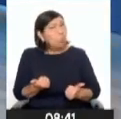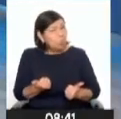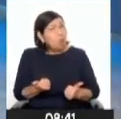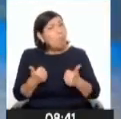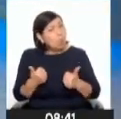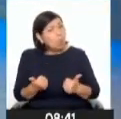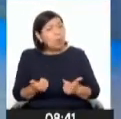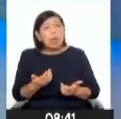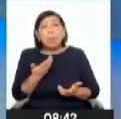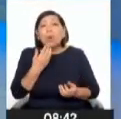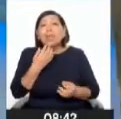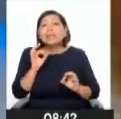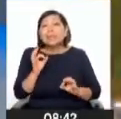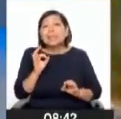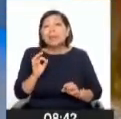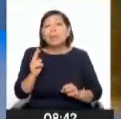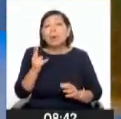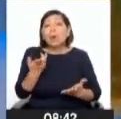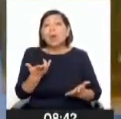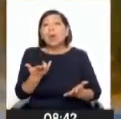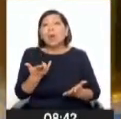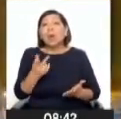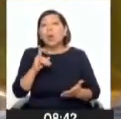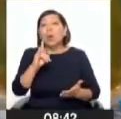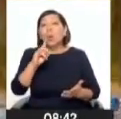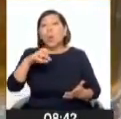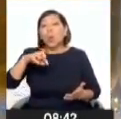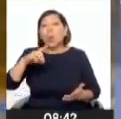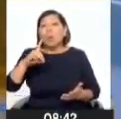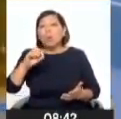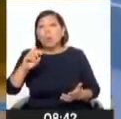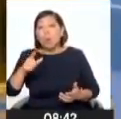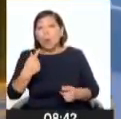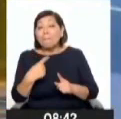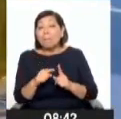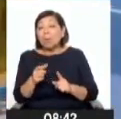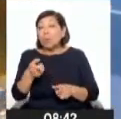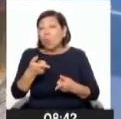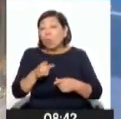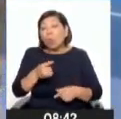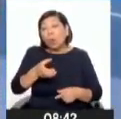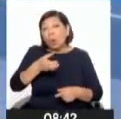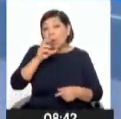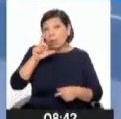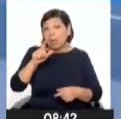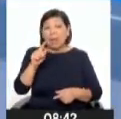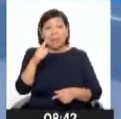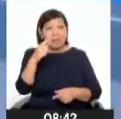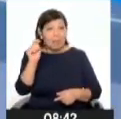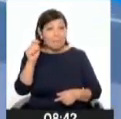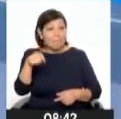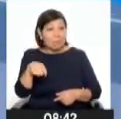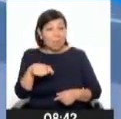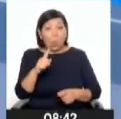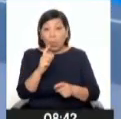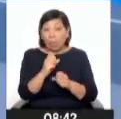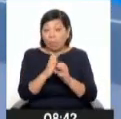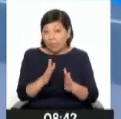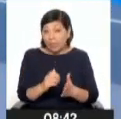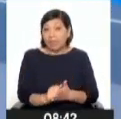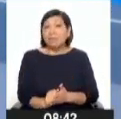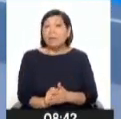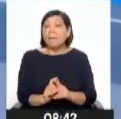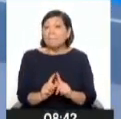nutricional, es diurética porque tiene lúpulo, tiene, bueno, también un vaso contribuye al 10% de fibra diaria,